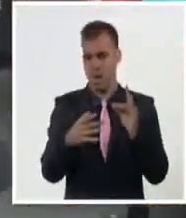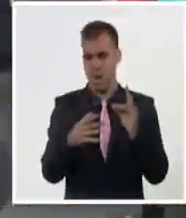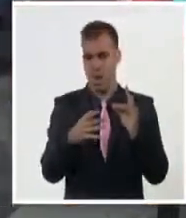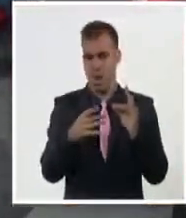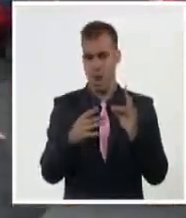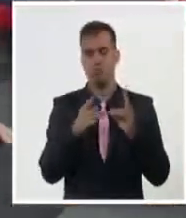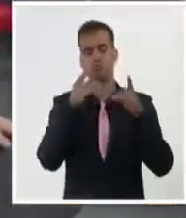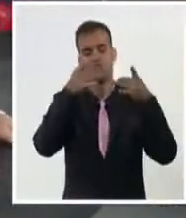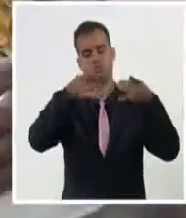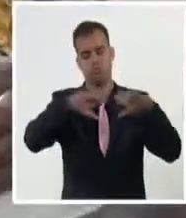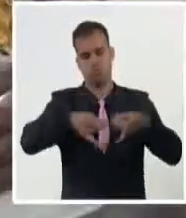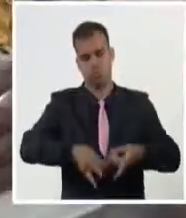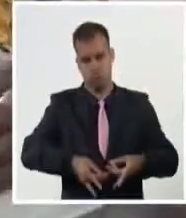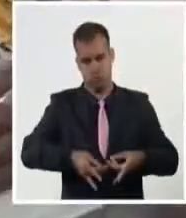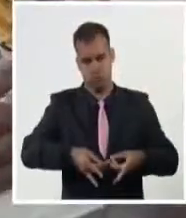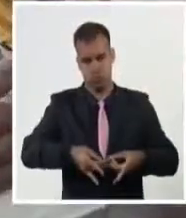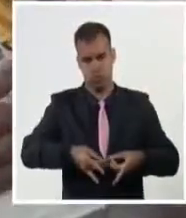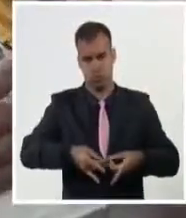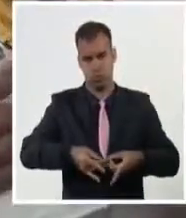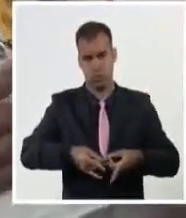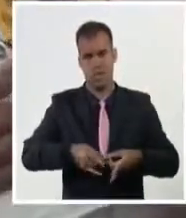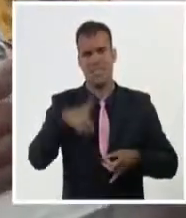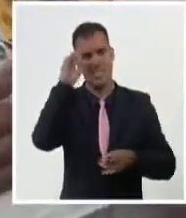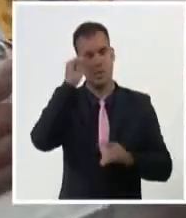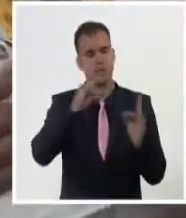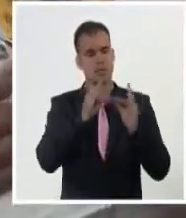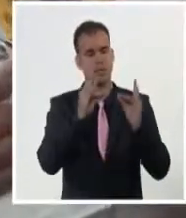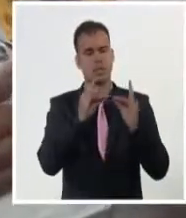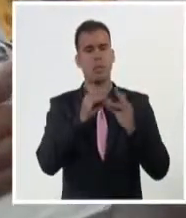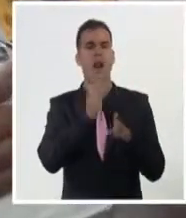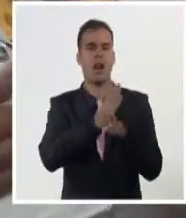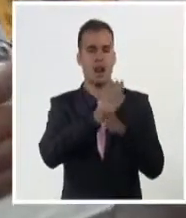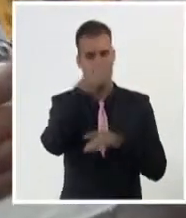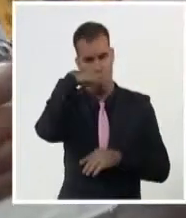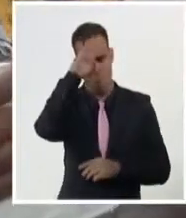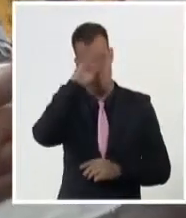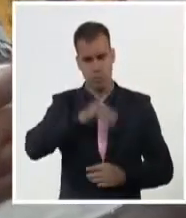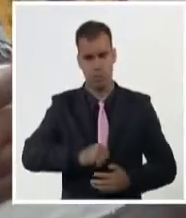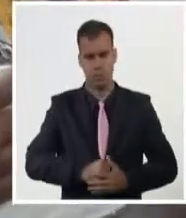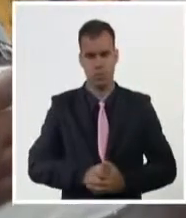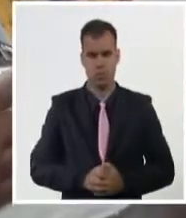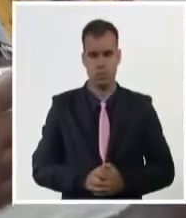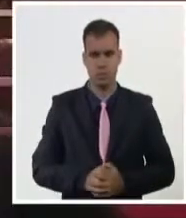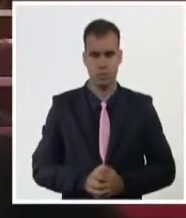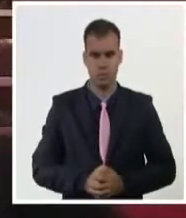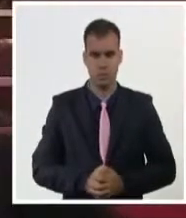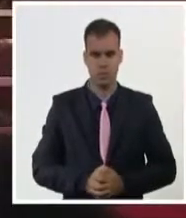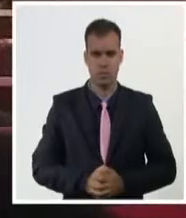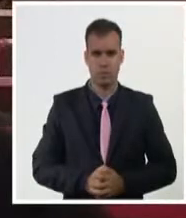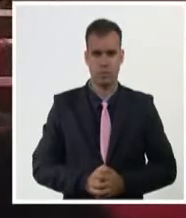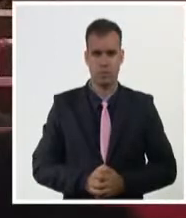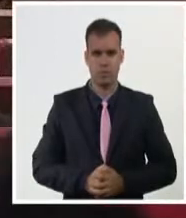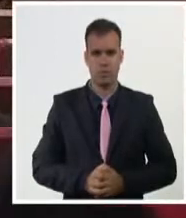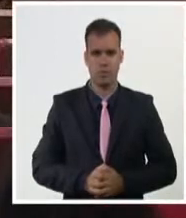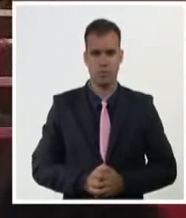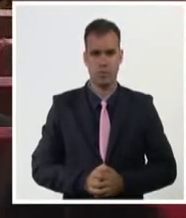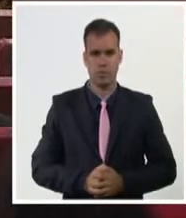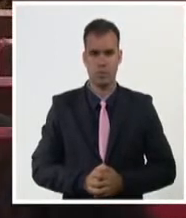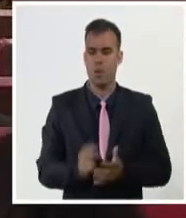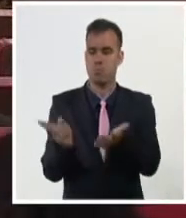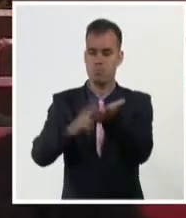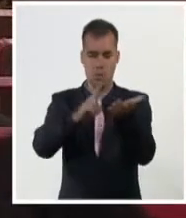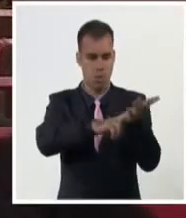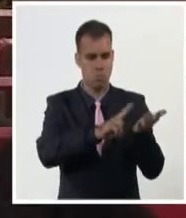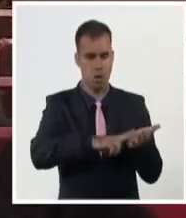Fidel Castro Ruz, fueran depositadas en el cementerio patrimonial Santa Ifigenia, en la heroica Santiago de Cuba, los militantes comunistas